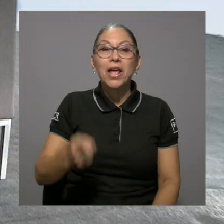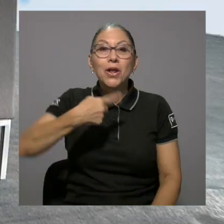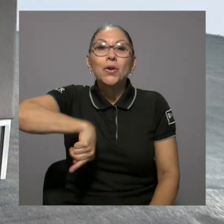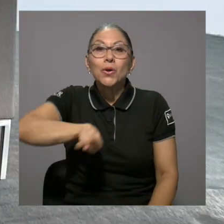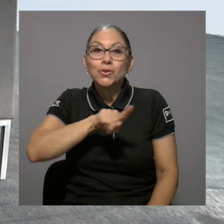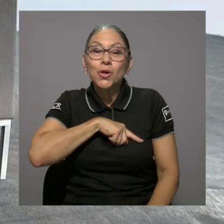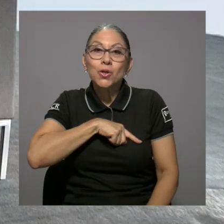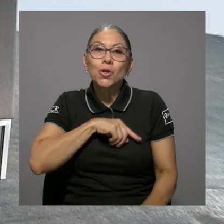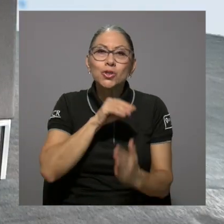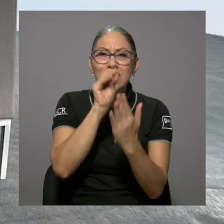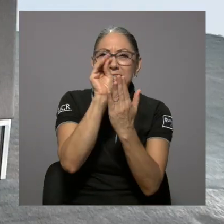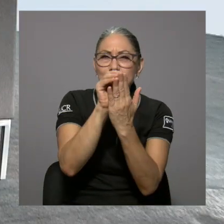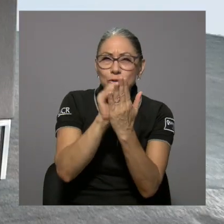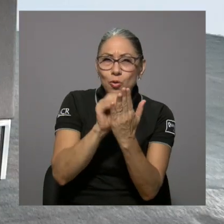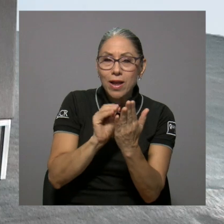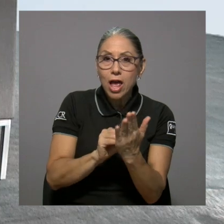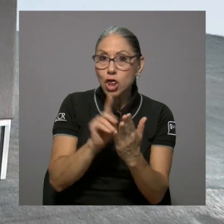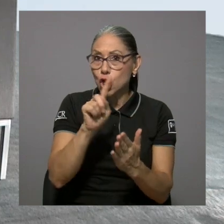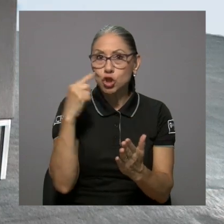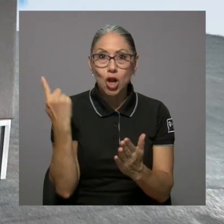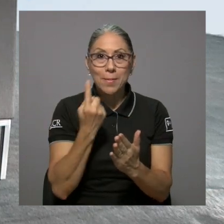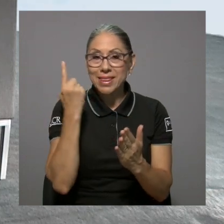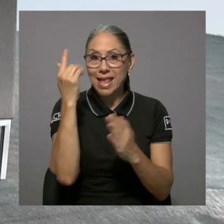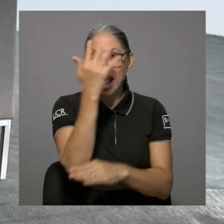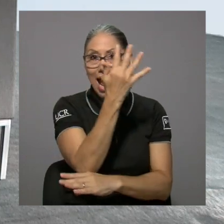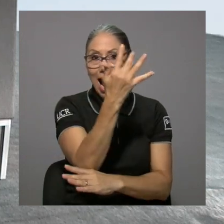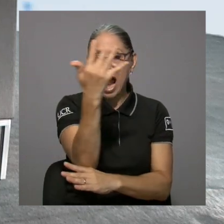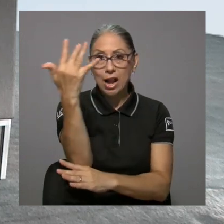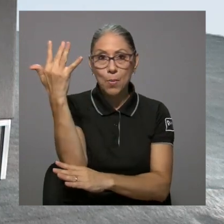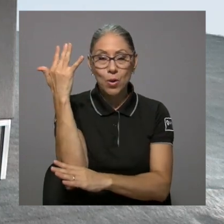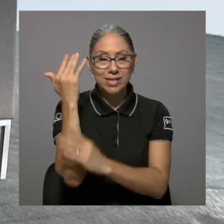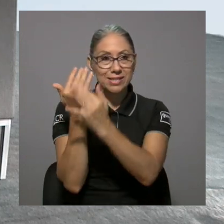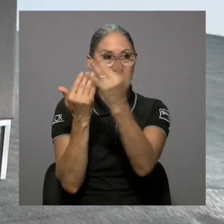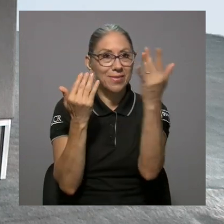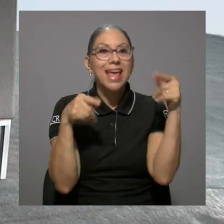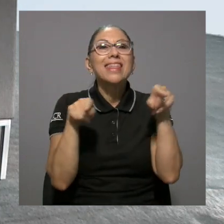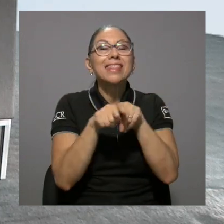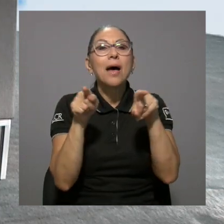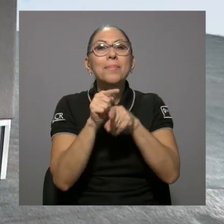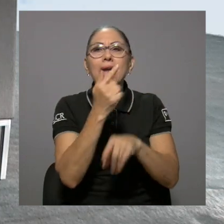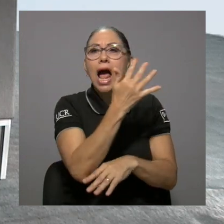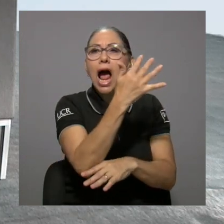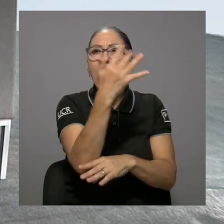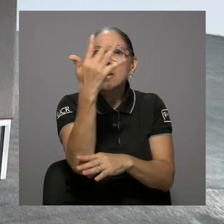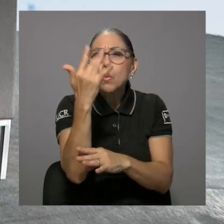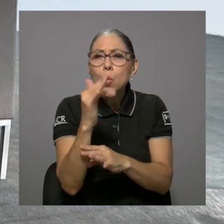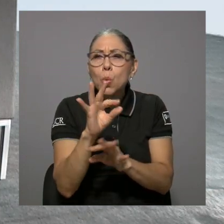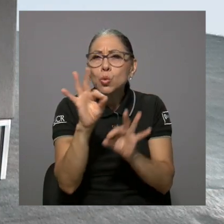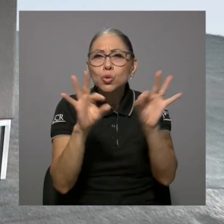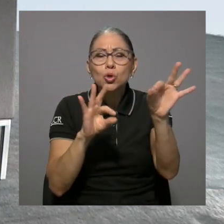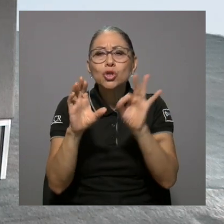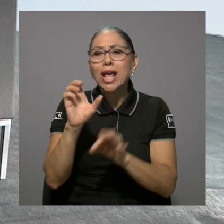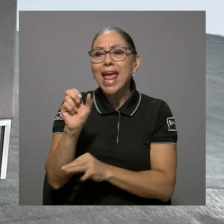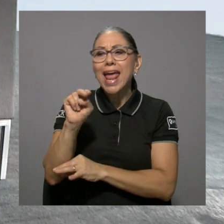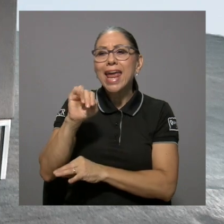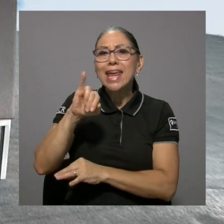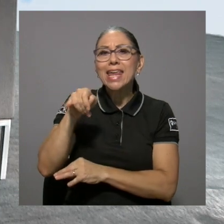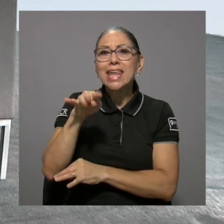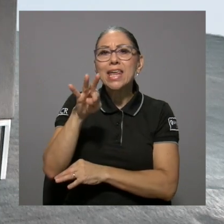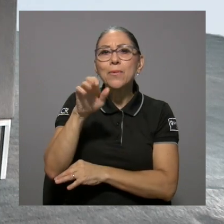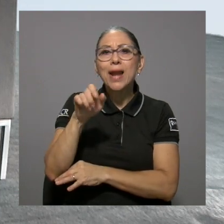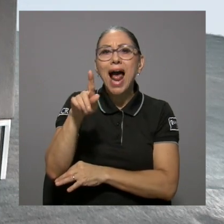sí, nosotros igual hicimos un levantamiento no solo de los árboles, sino también de los arbustos, de las gingibrales, de